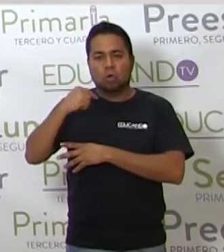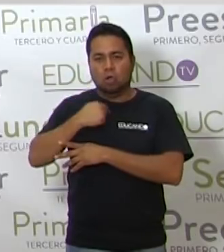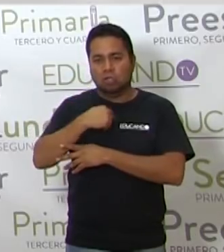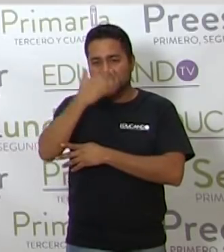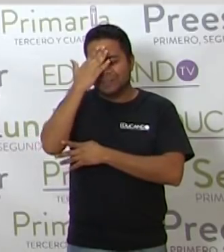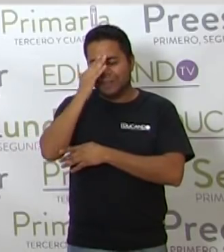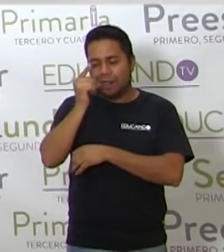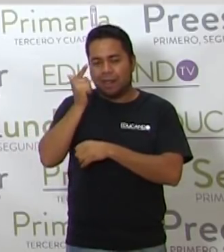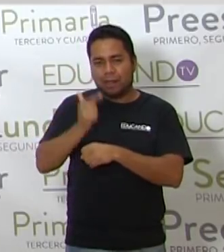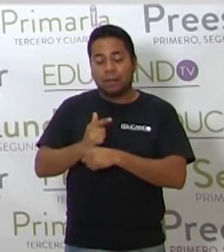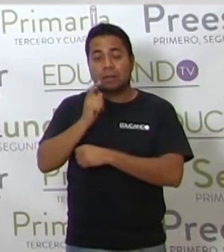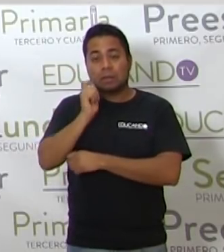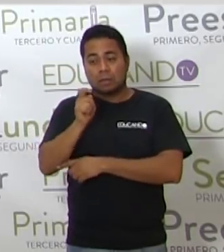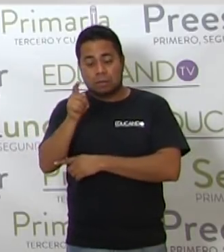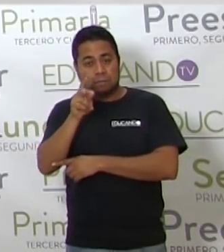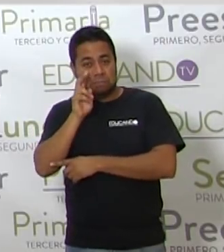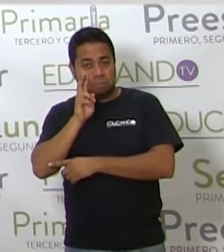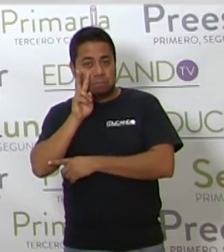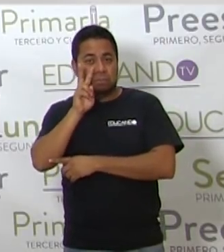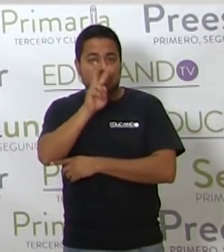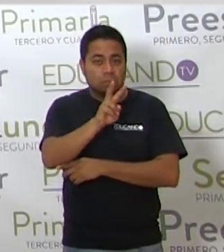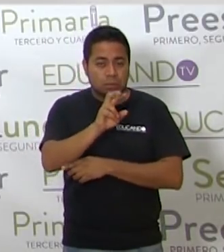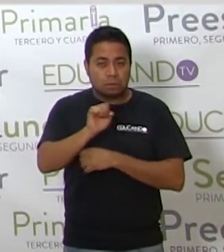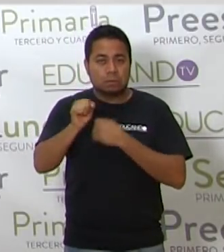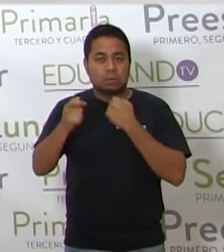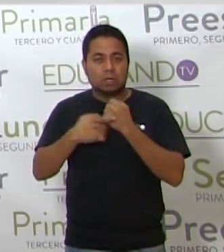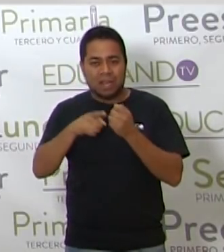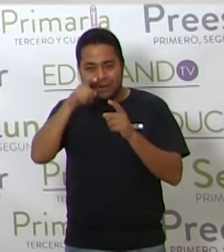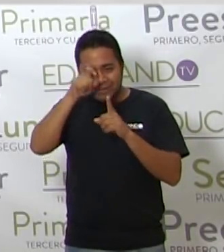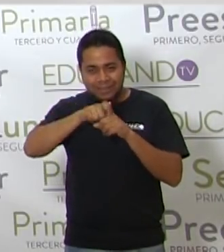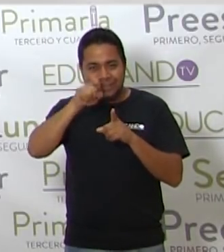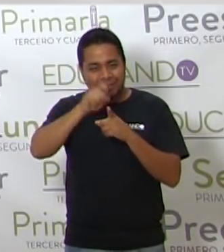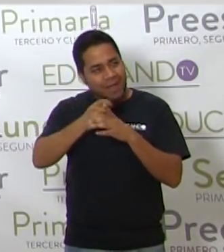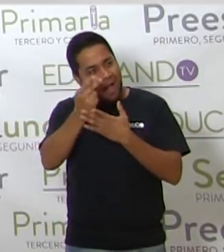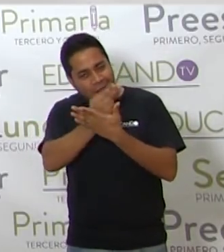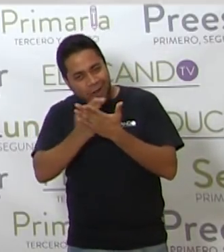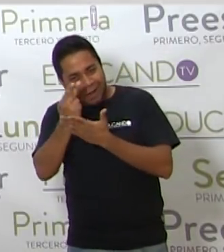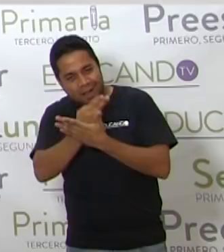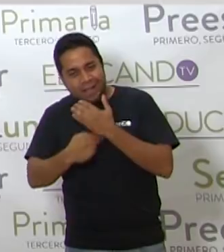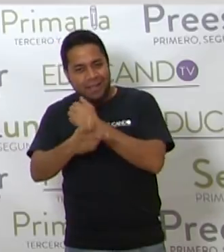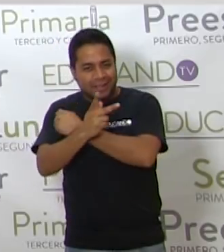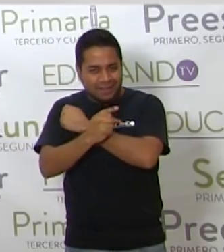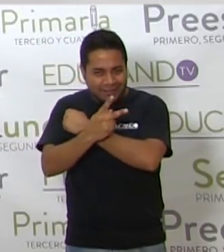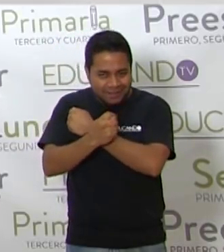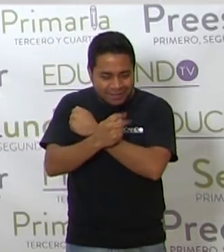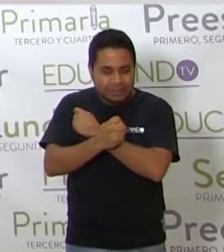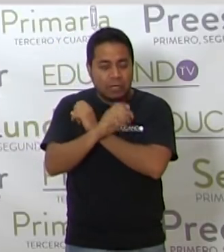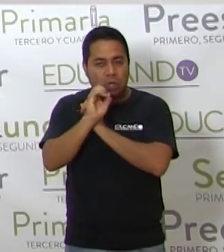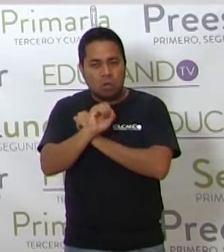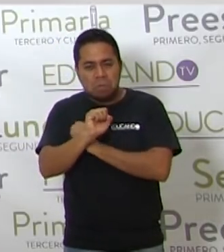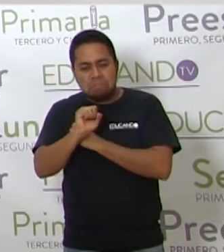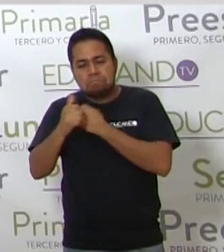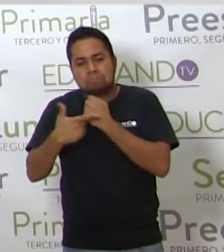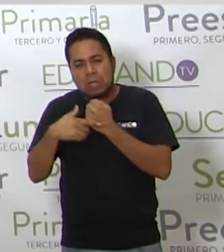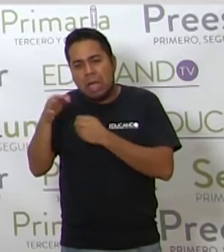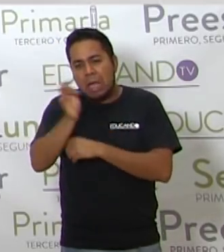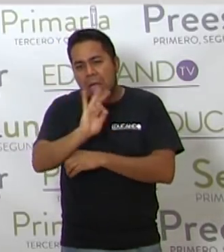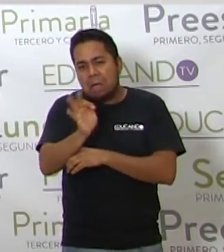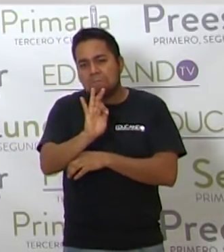perfectamente que tú has visto algunas caricaturas o también algunas series